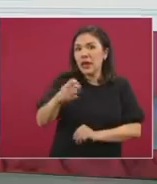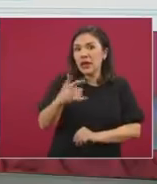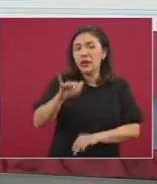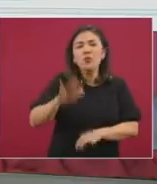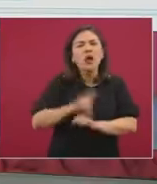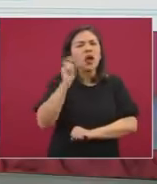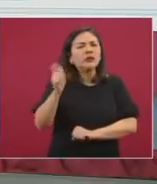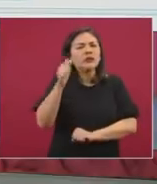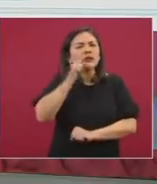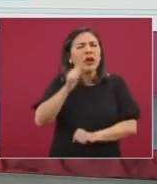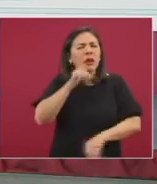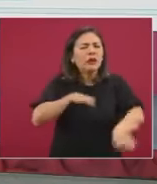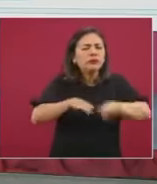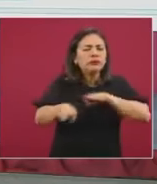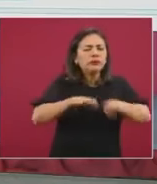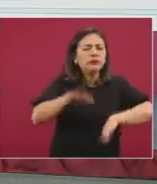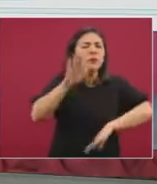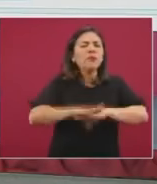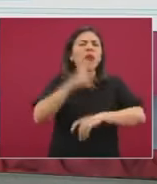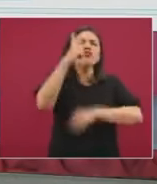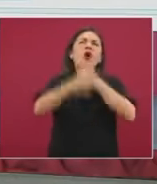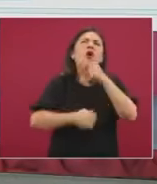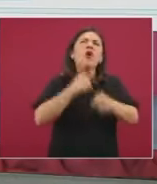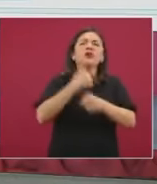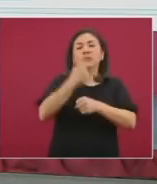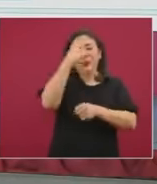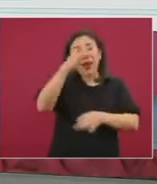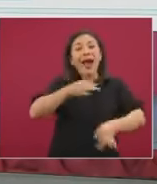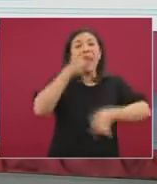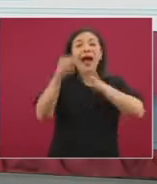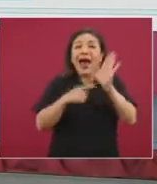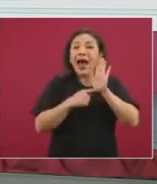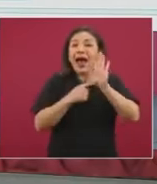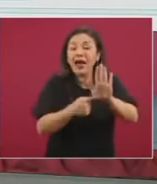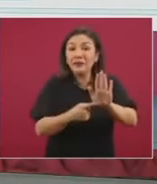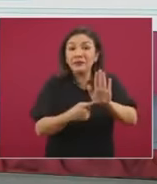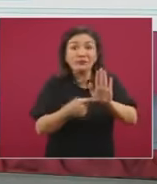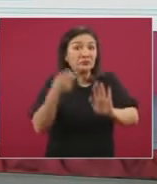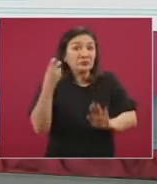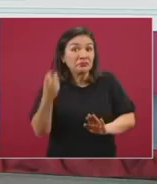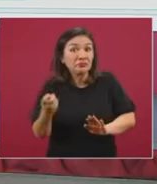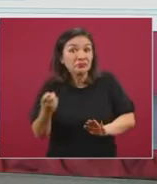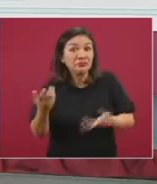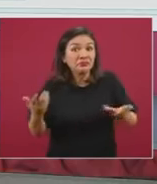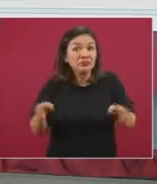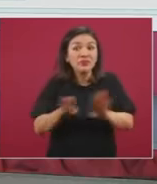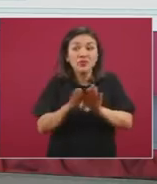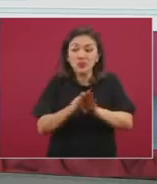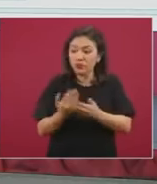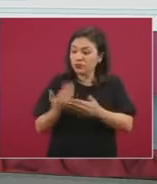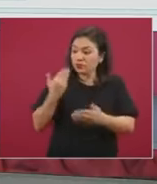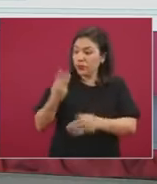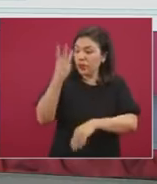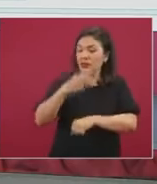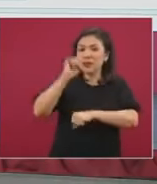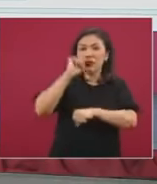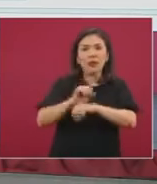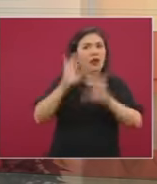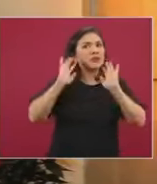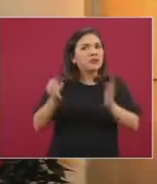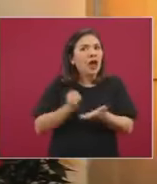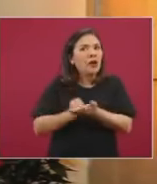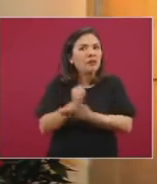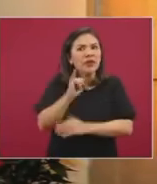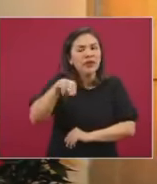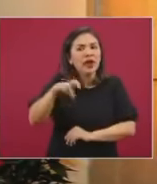normalmente tardan más de 2 años en publicar esta base de datos. Esto hace ya prácticamente 3 semanas, el INEGI